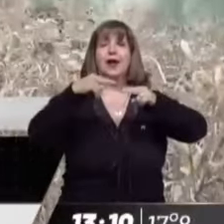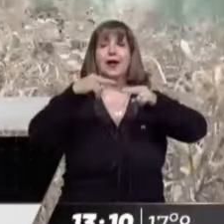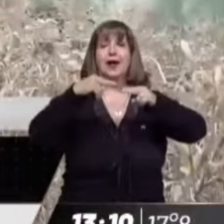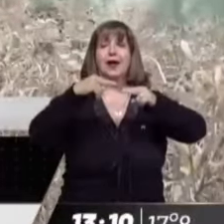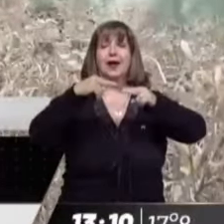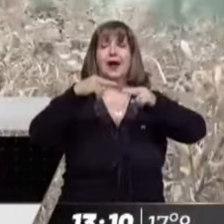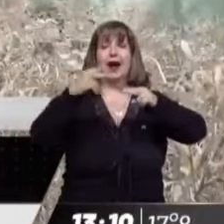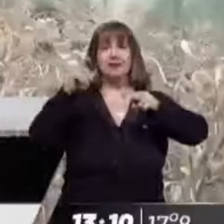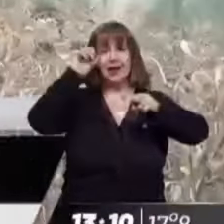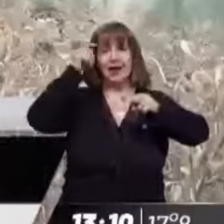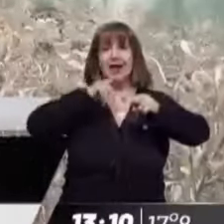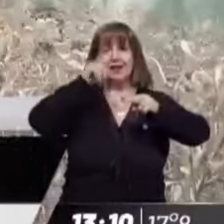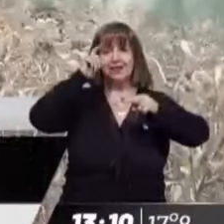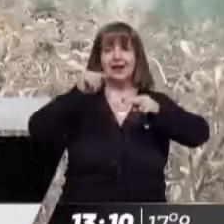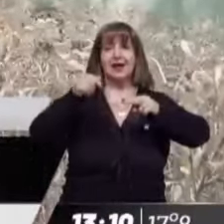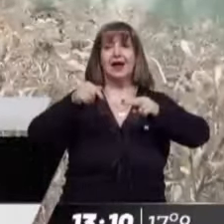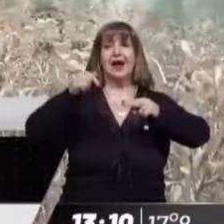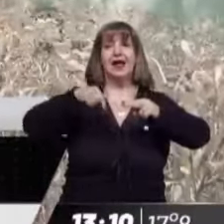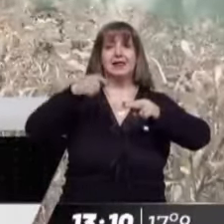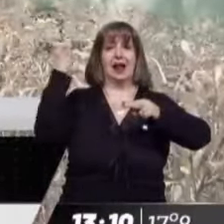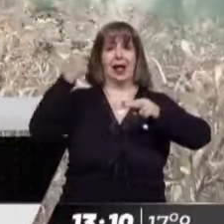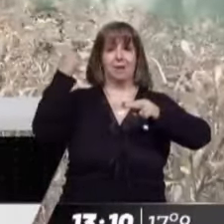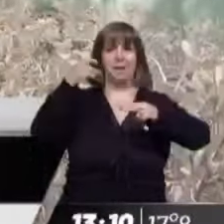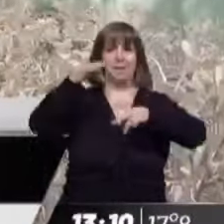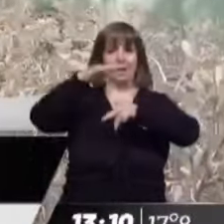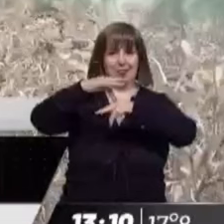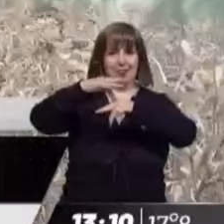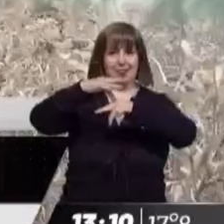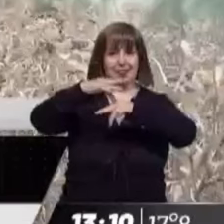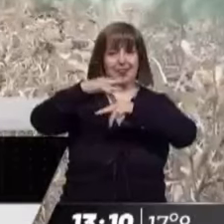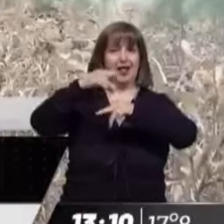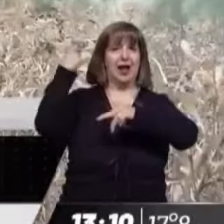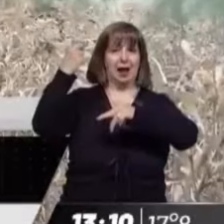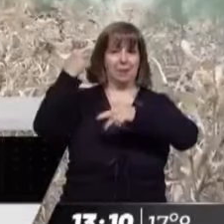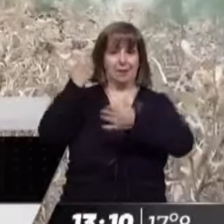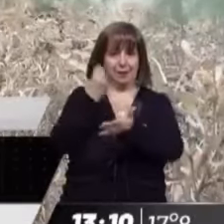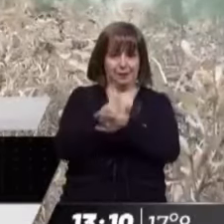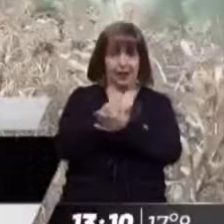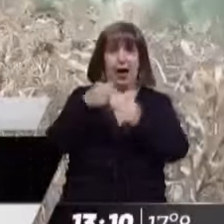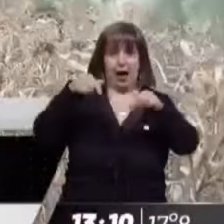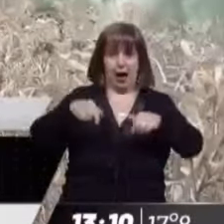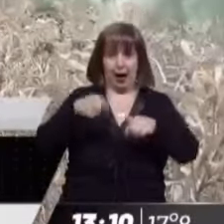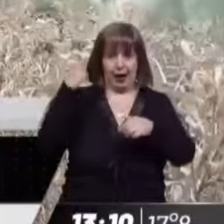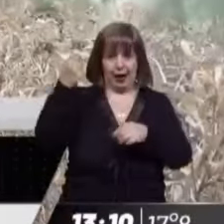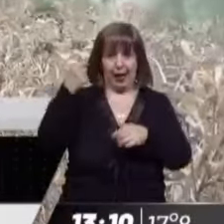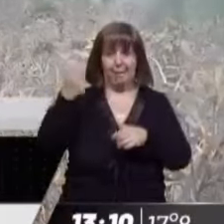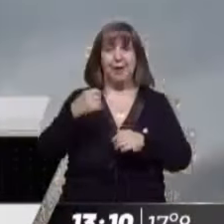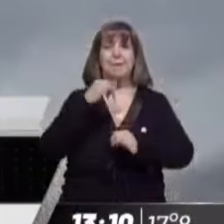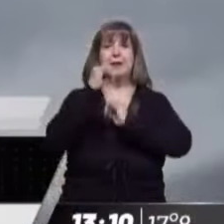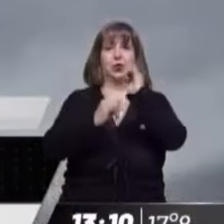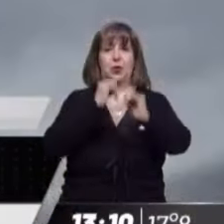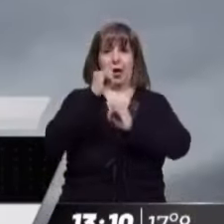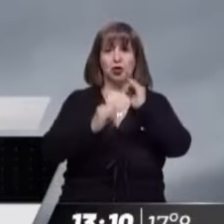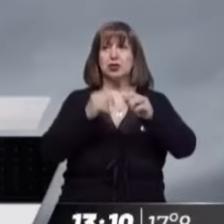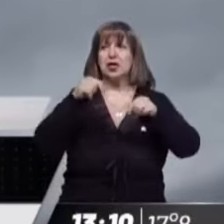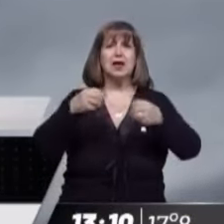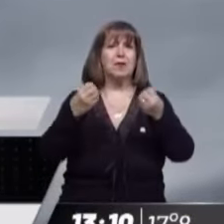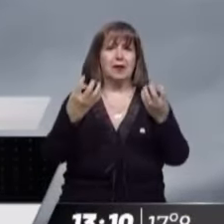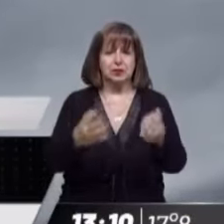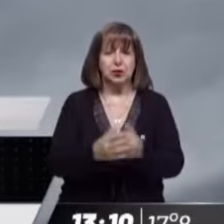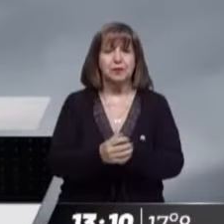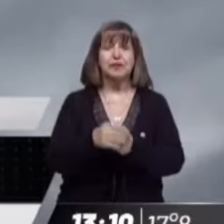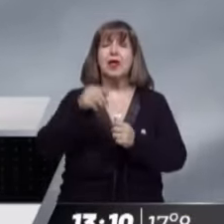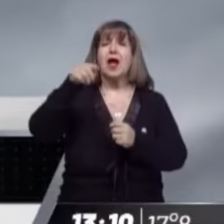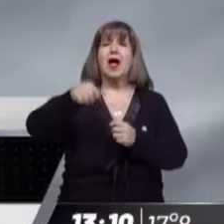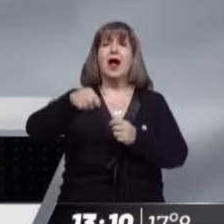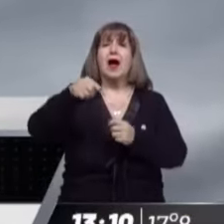zona este, y de este lado ya pertenece a La Pampa. Le vamos a contar un poquito qué es lo que pasó acá, a ver si me pueden bajar un poquito el retorno, porque acá se realizó